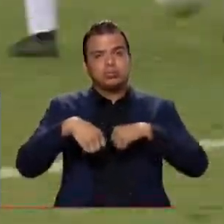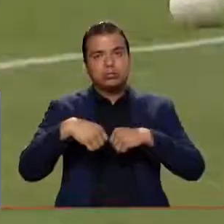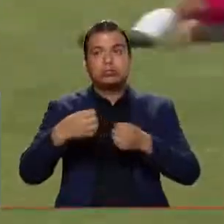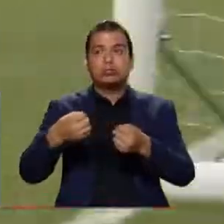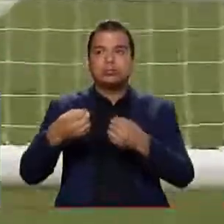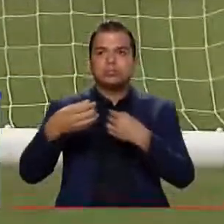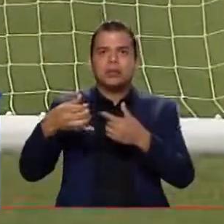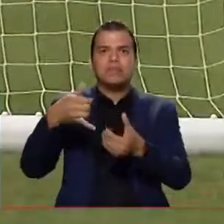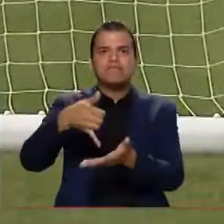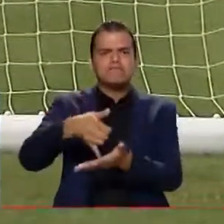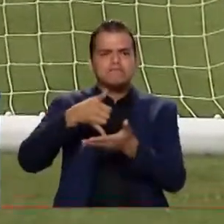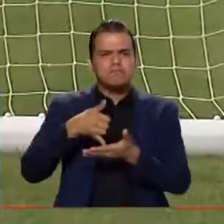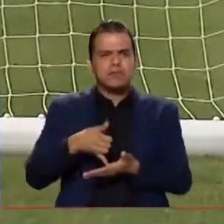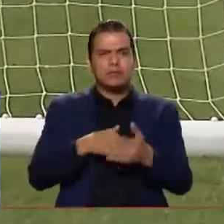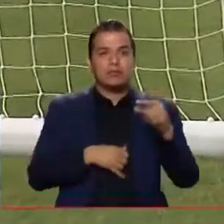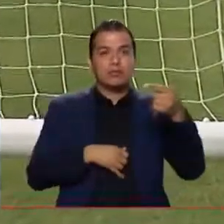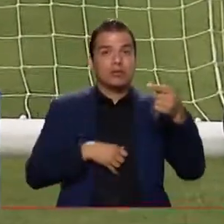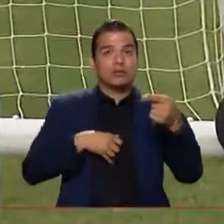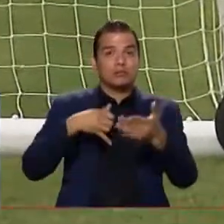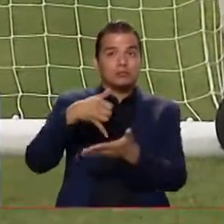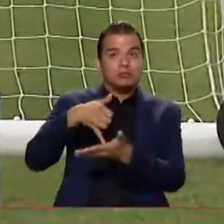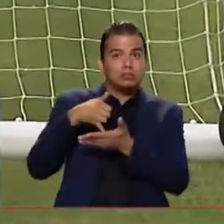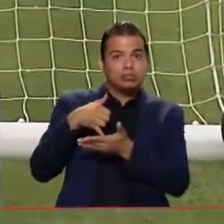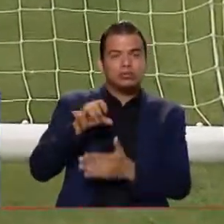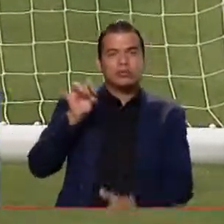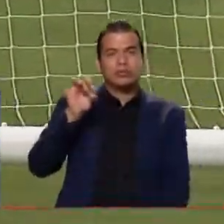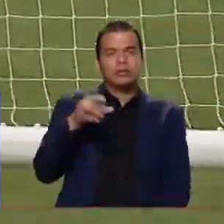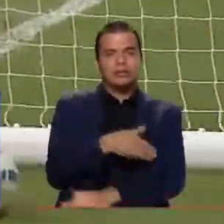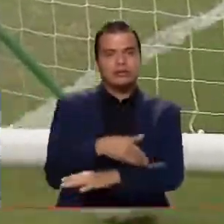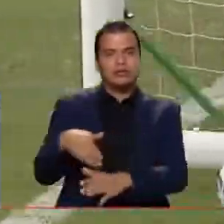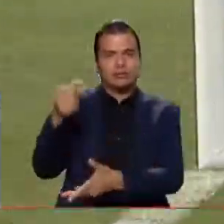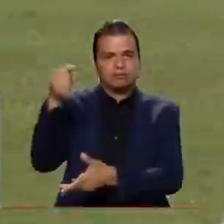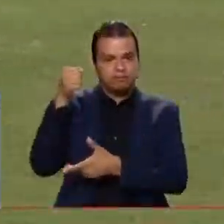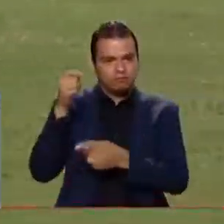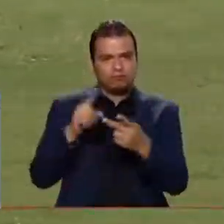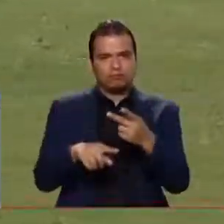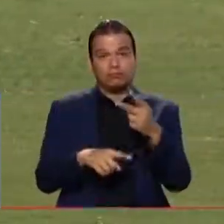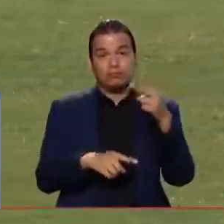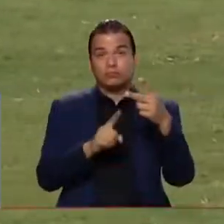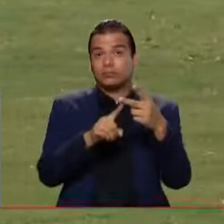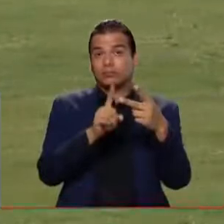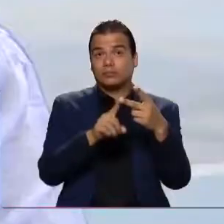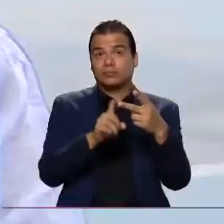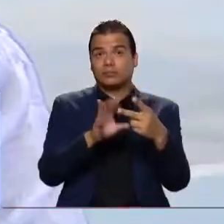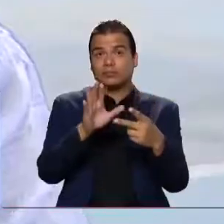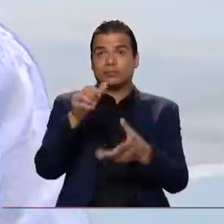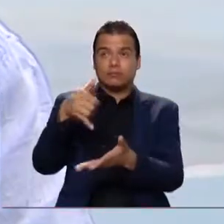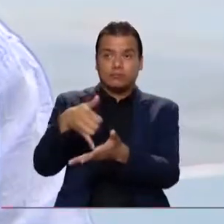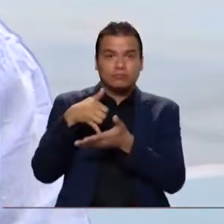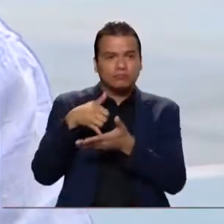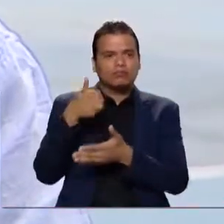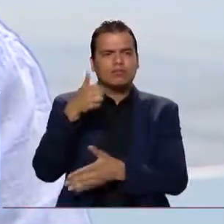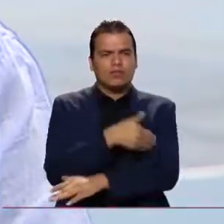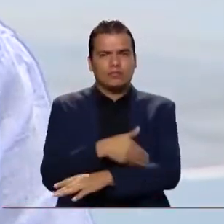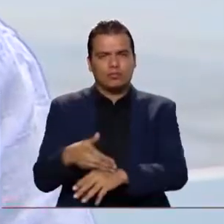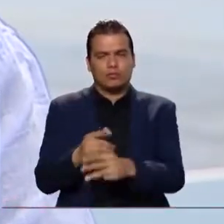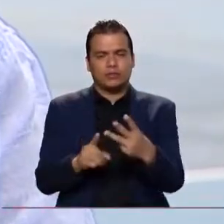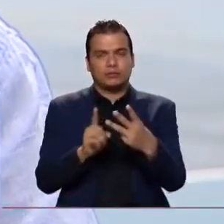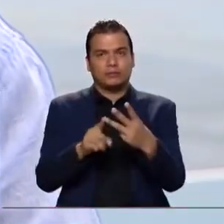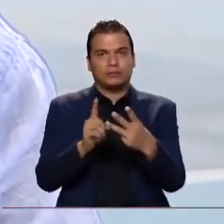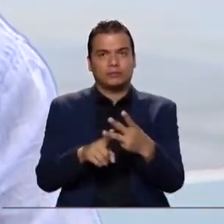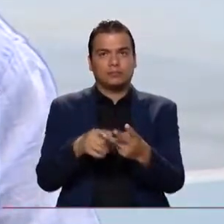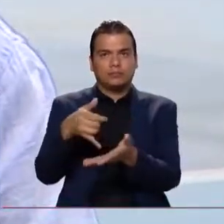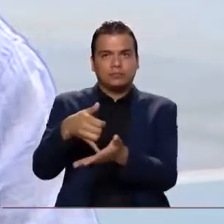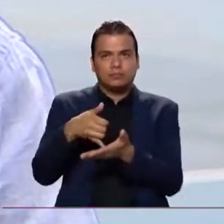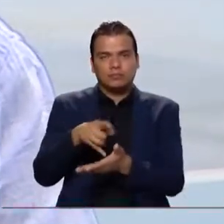primer puesto se le darán 15 millones de pesos donde al segundo puesto se le darán 10 millones de pesos el tercer puesto 6 millones de pesos